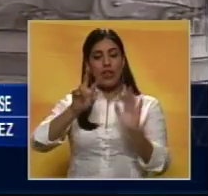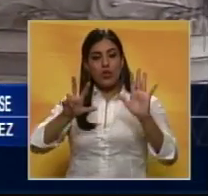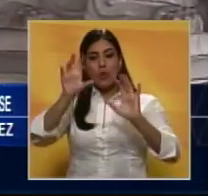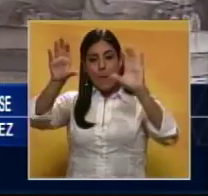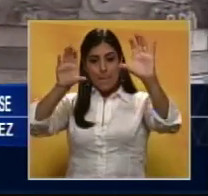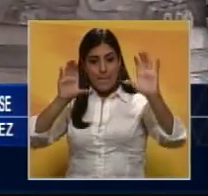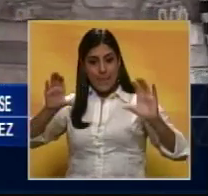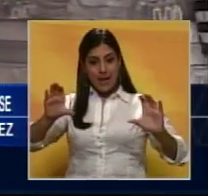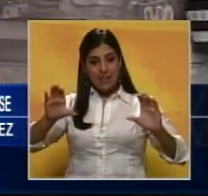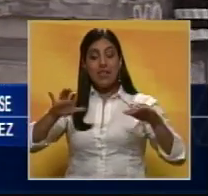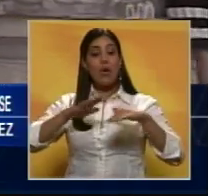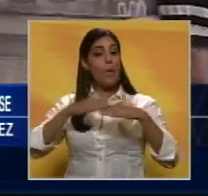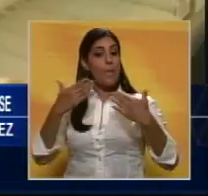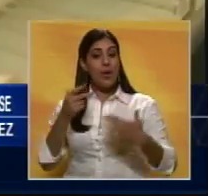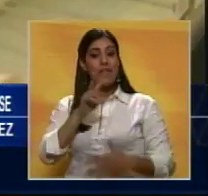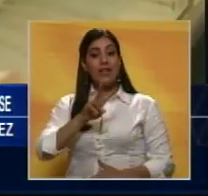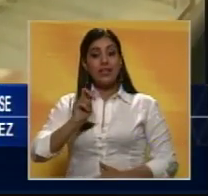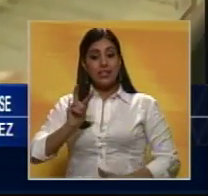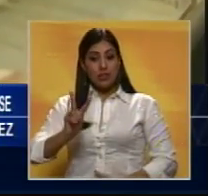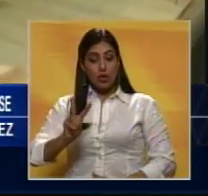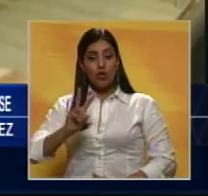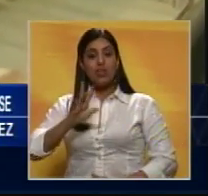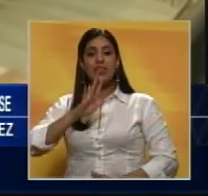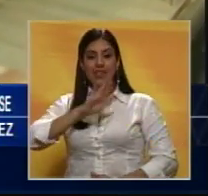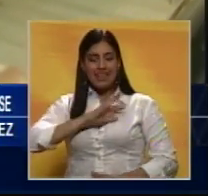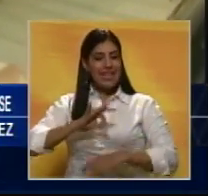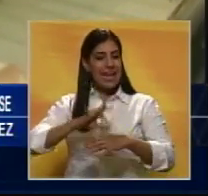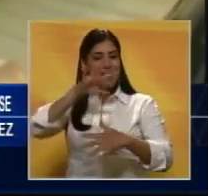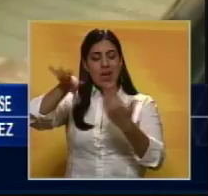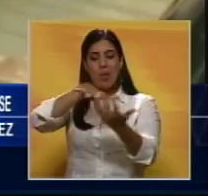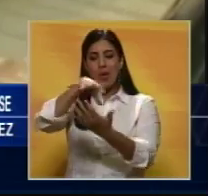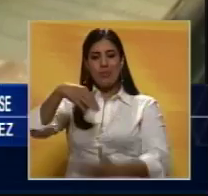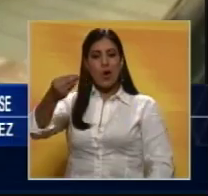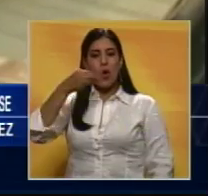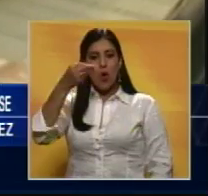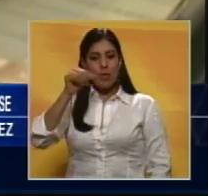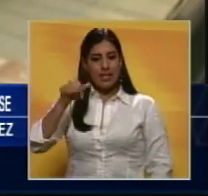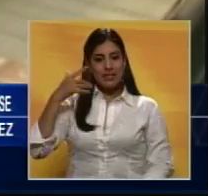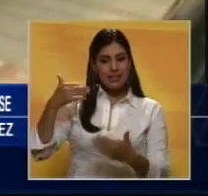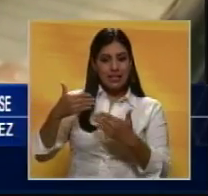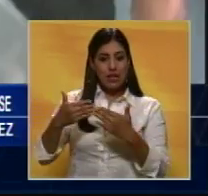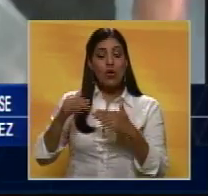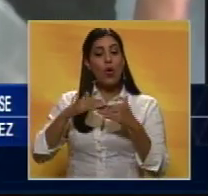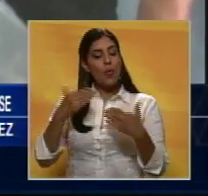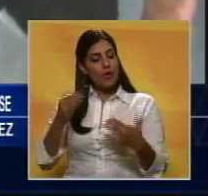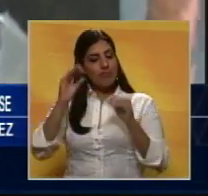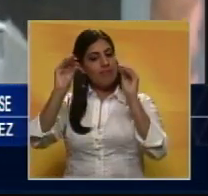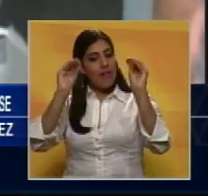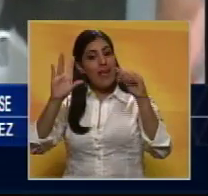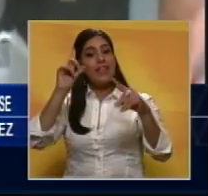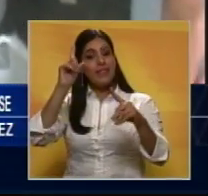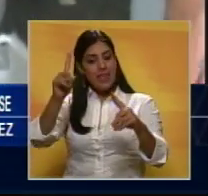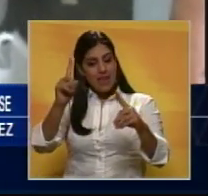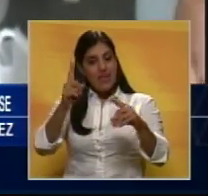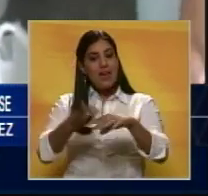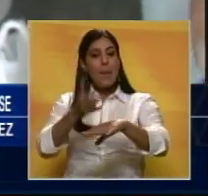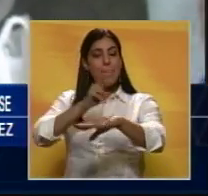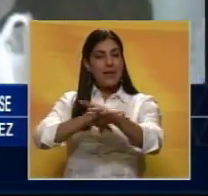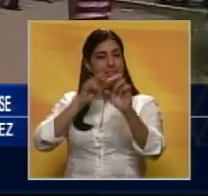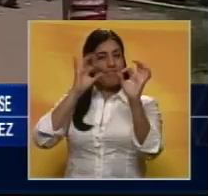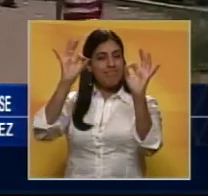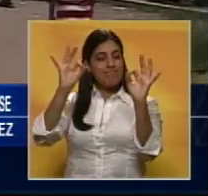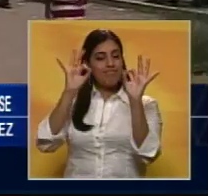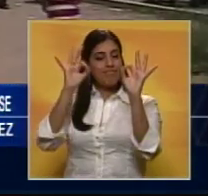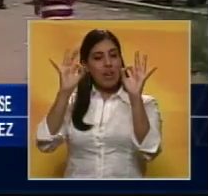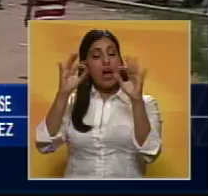48 países, de los cuales 22 afrontan graves crisis alimentarias este año, por lo que advierte que se debe extremar la